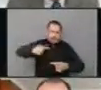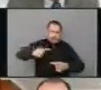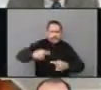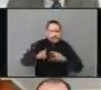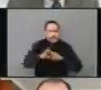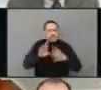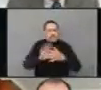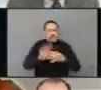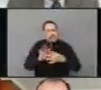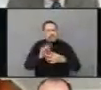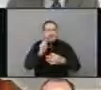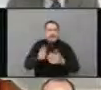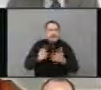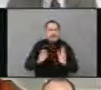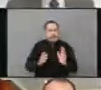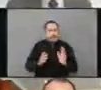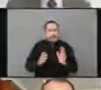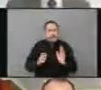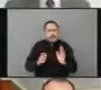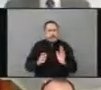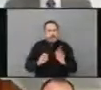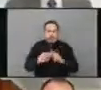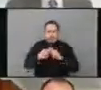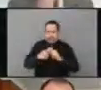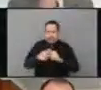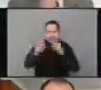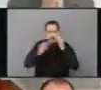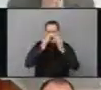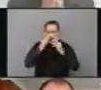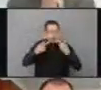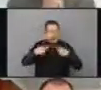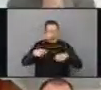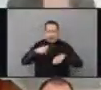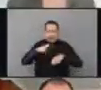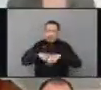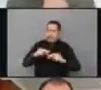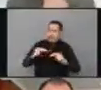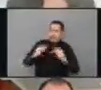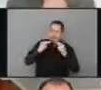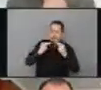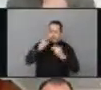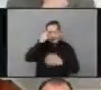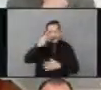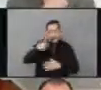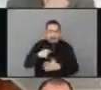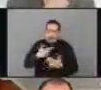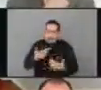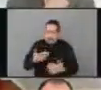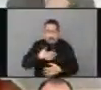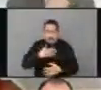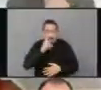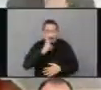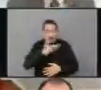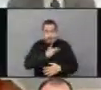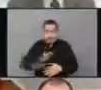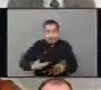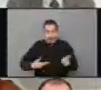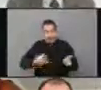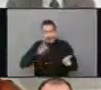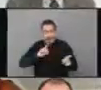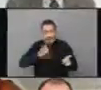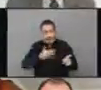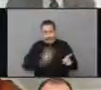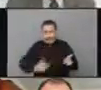asuntos, a partir de la promoción personalizada, para mí la presidenta municipal, como lo he dicho en otros